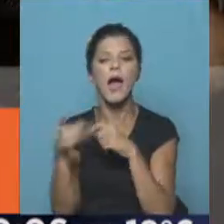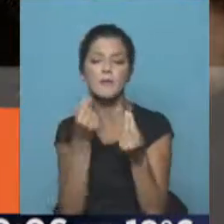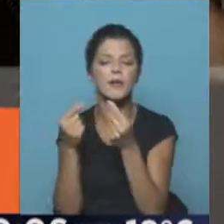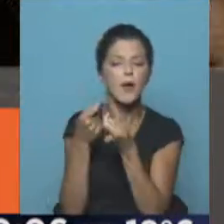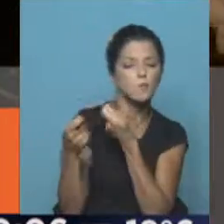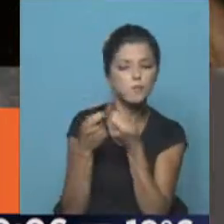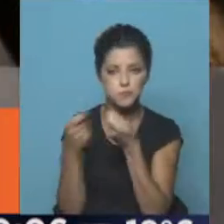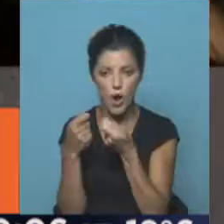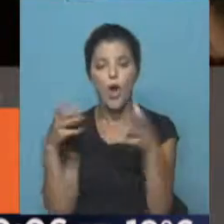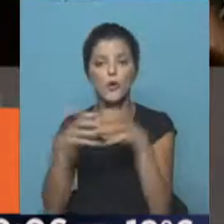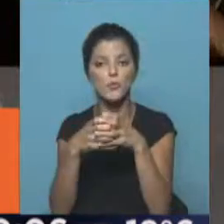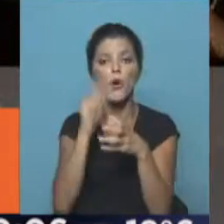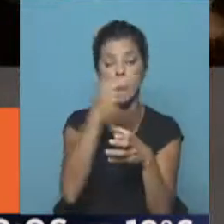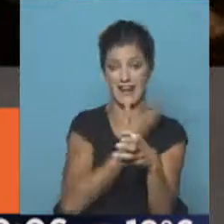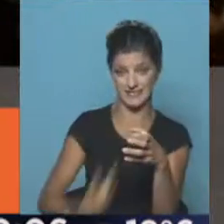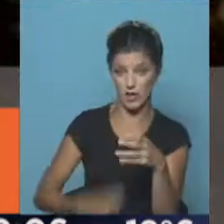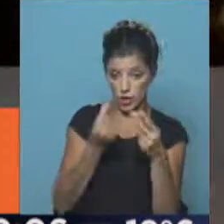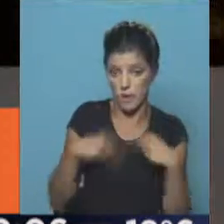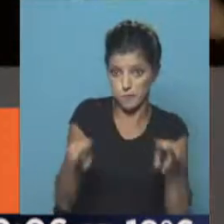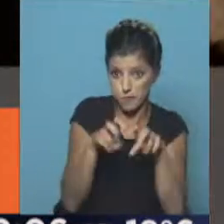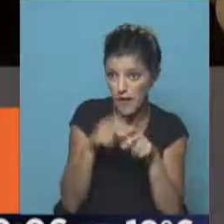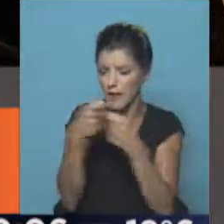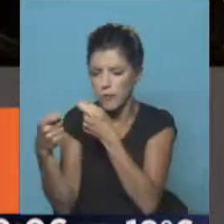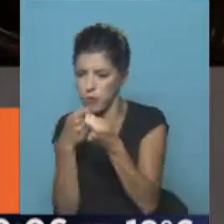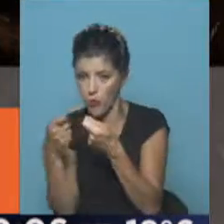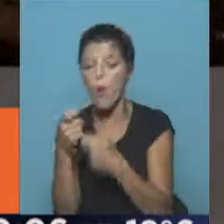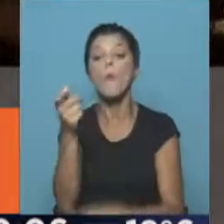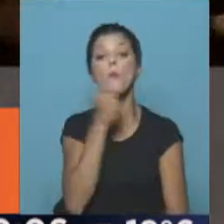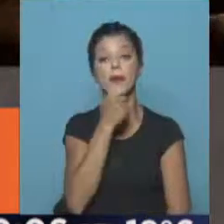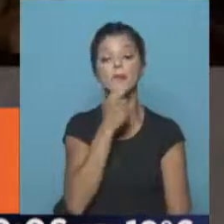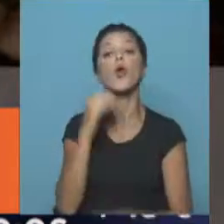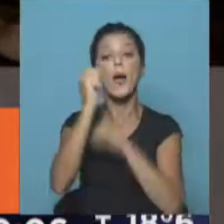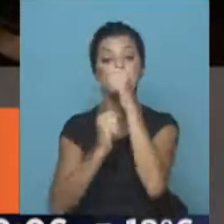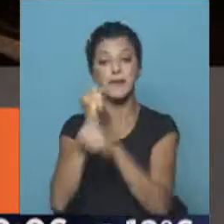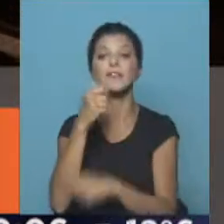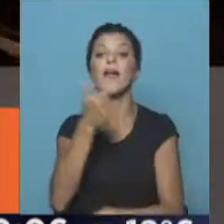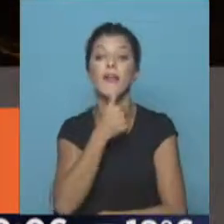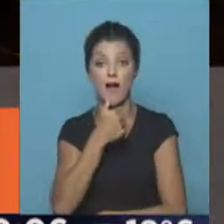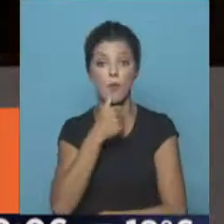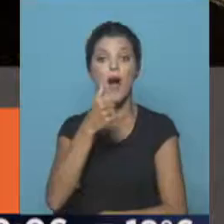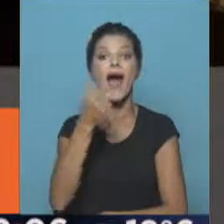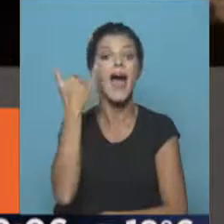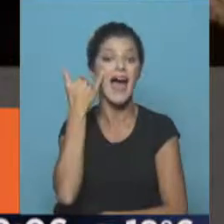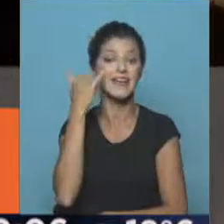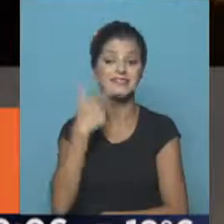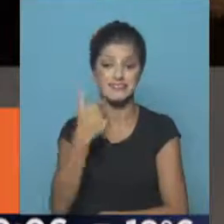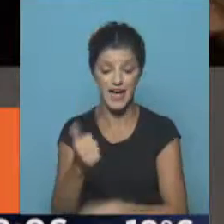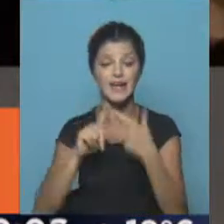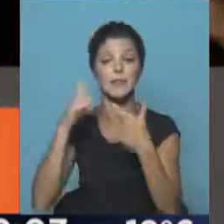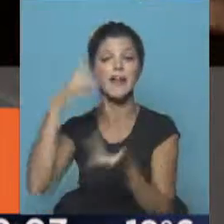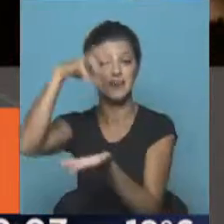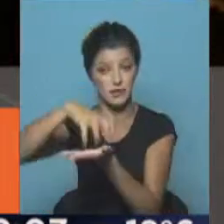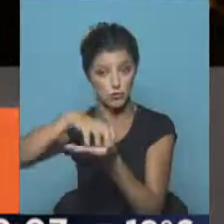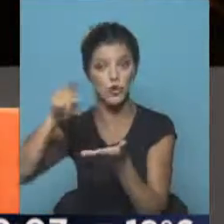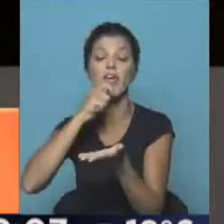de diferentes organismos del Estado provincial. Entre ellos, citó la empresa estatal de aguas y cloacas, APSA, y el Instituto Provincial de